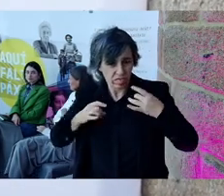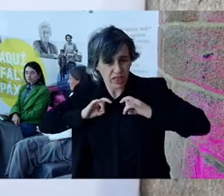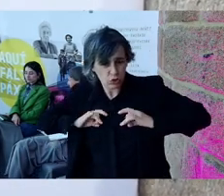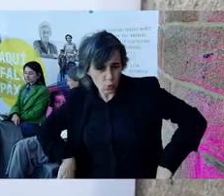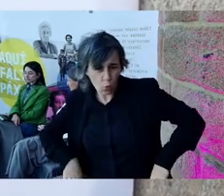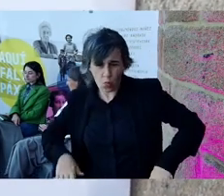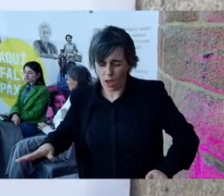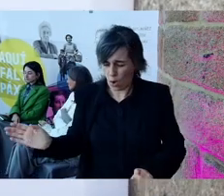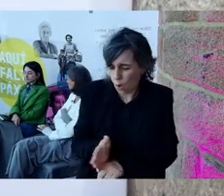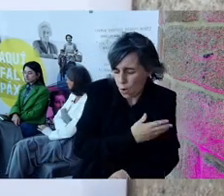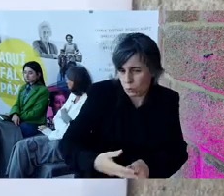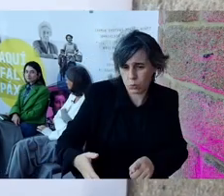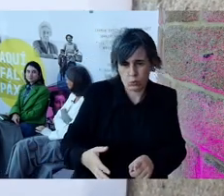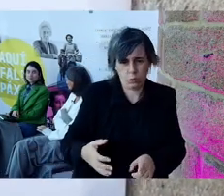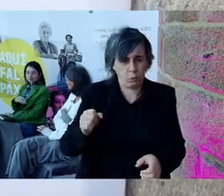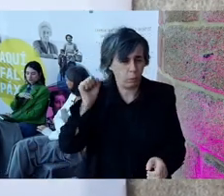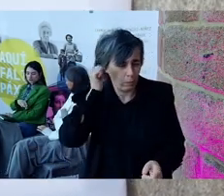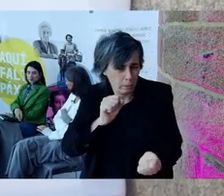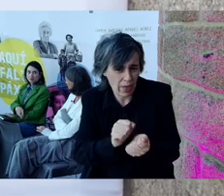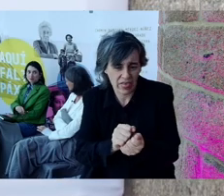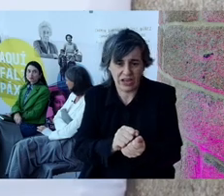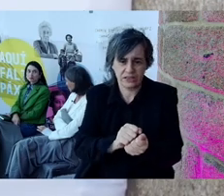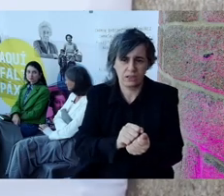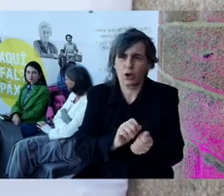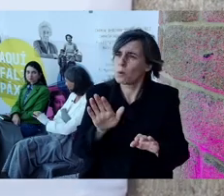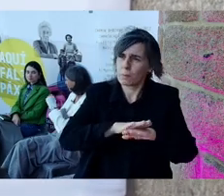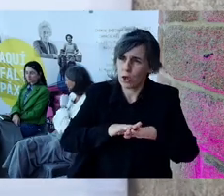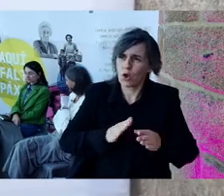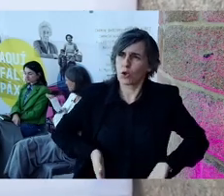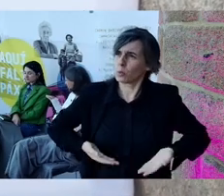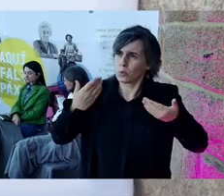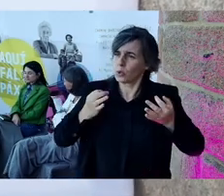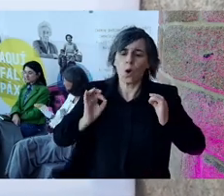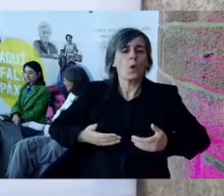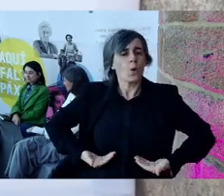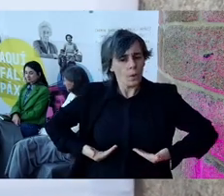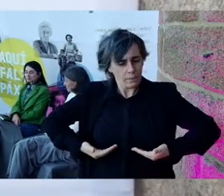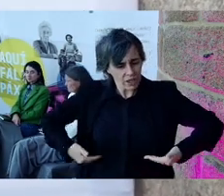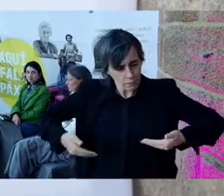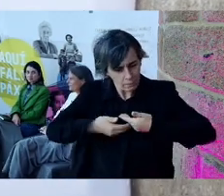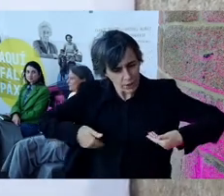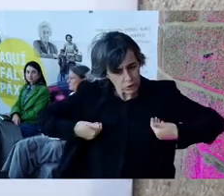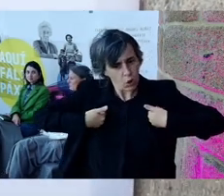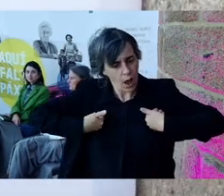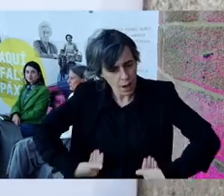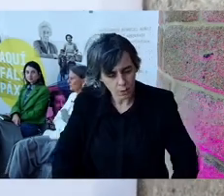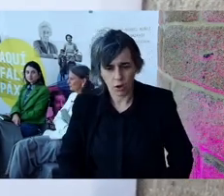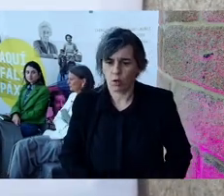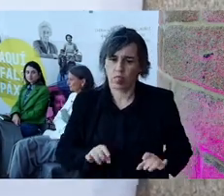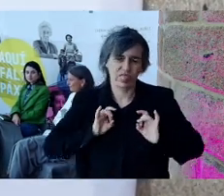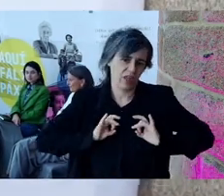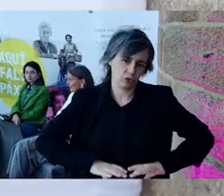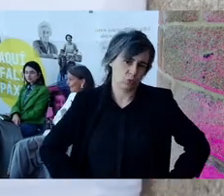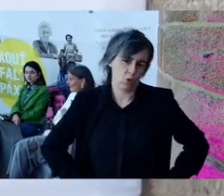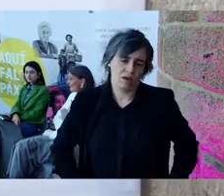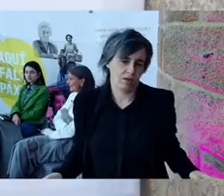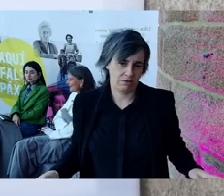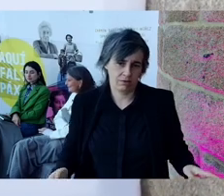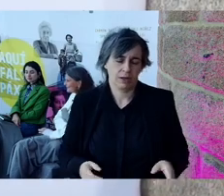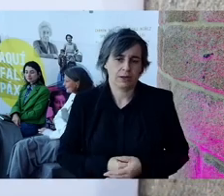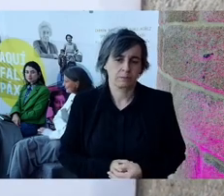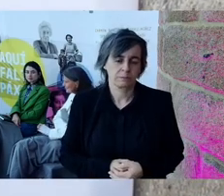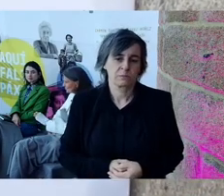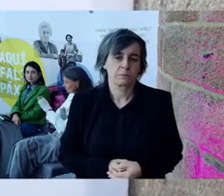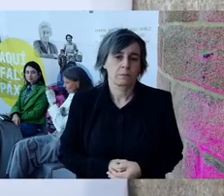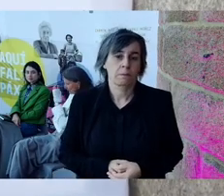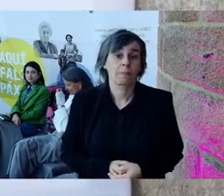cintura para arriba. Eso dice la crónica compostelana. No, de cintura para, no, de cintura para, de cintura para abajo, de pecho para abajo, desnuda de cintura